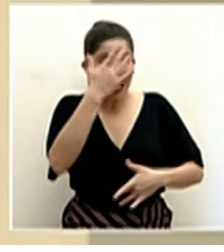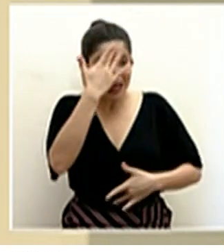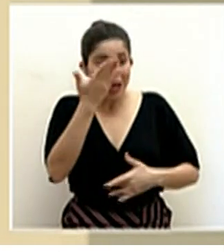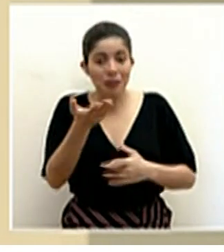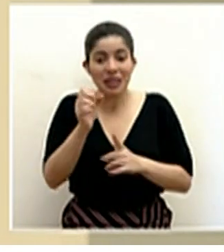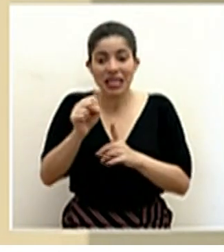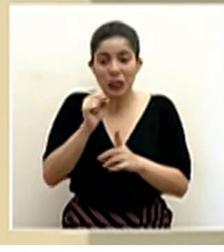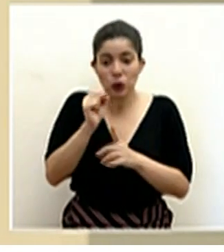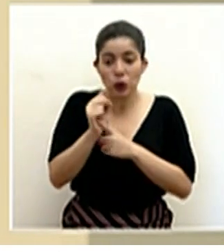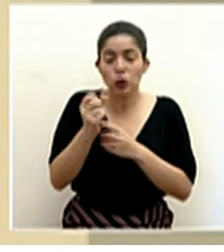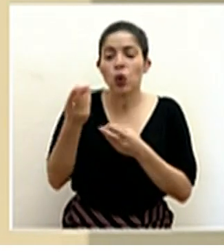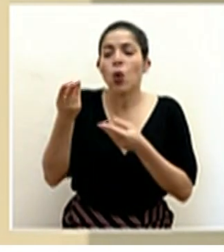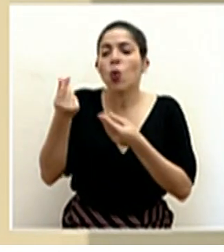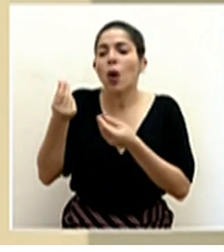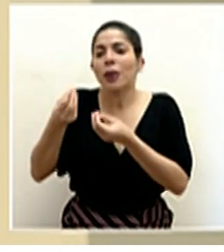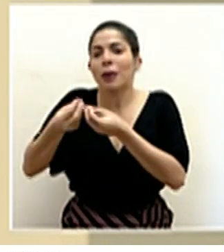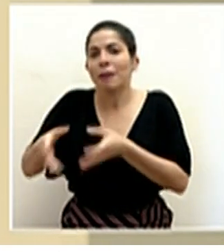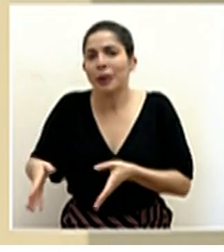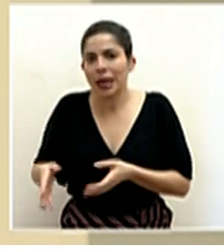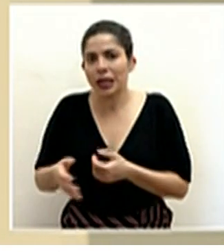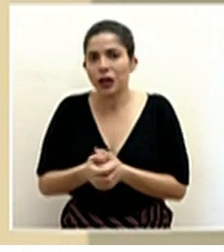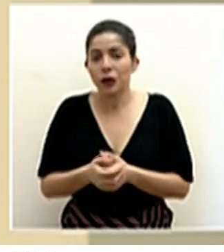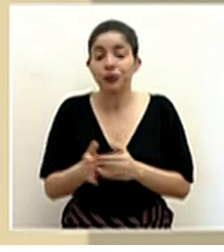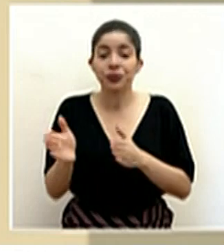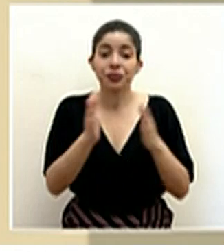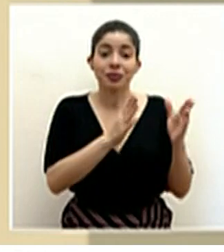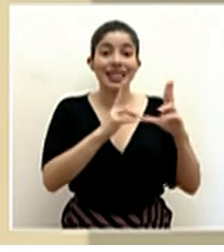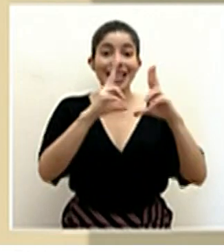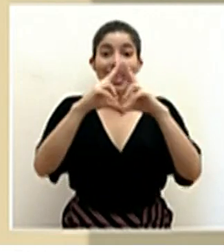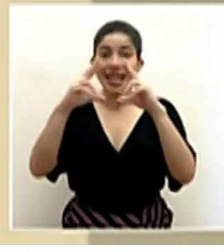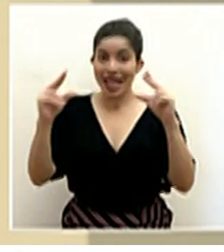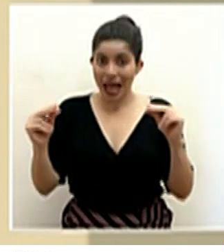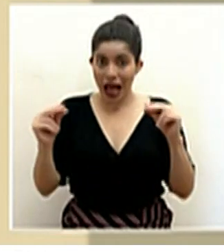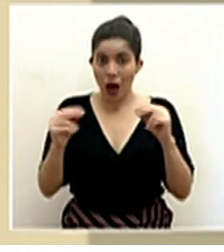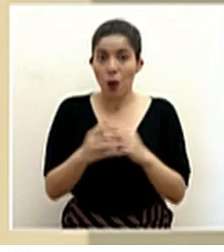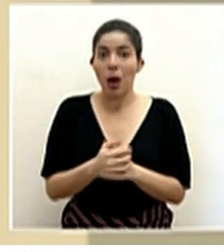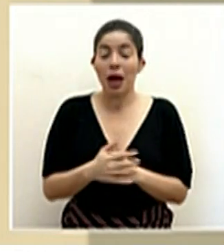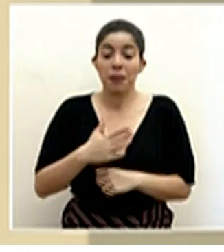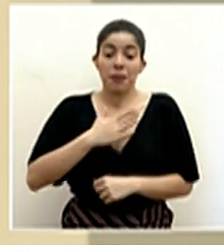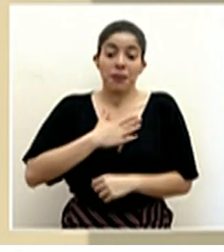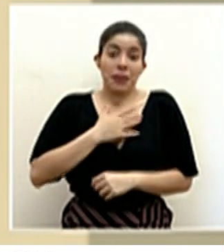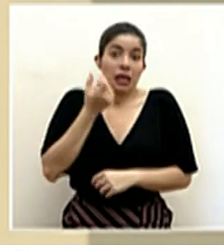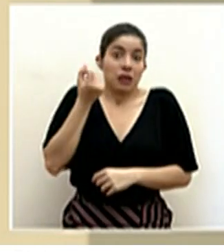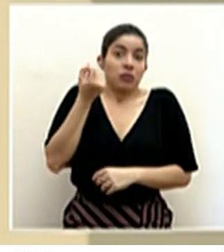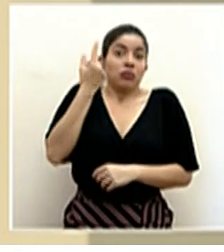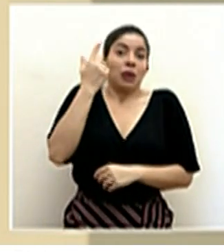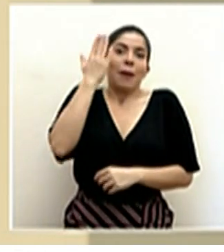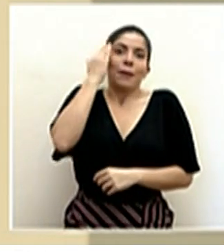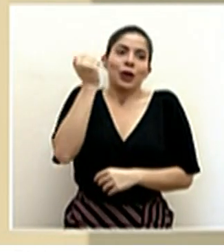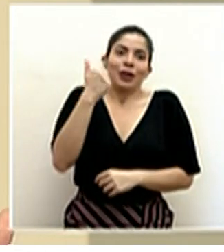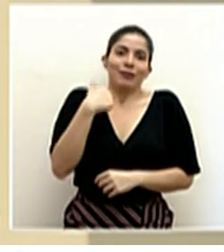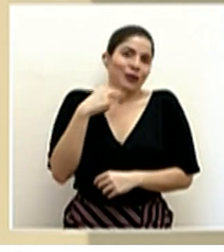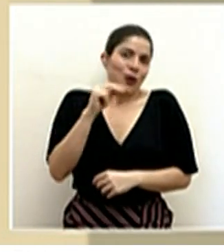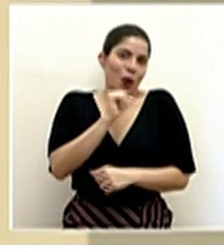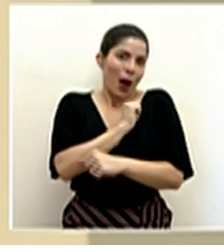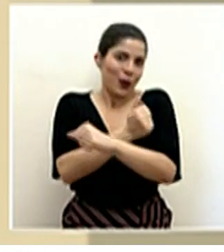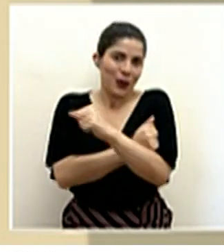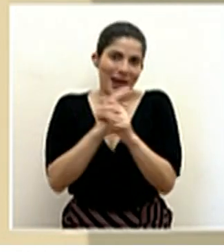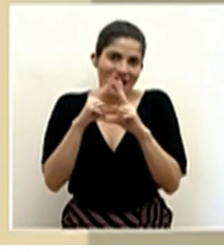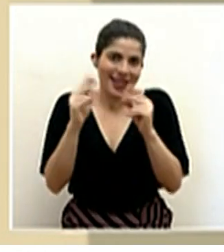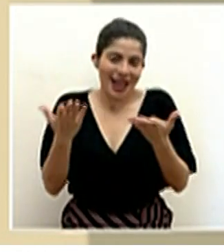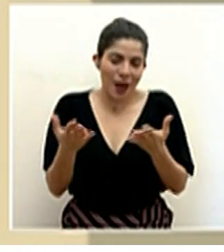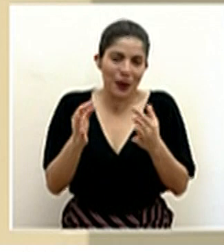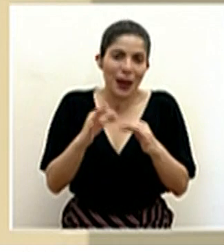estas circunstancias como pérdidas. En cuanto a Nicaragua, mi interpretación, porque claro, yo no soy autoridad de Nicaragua y